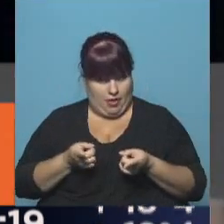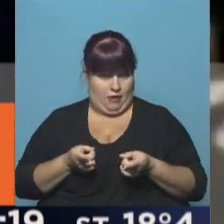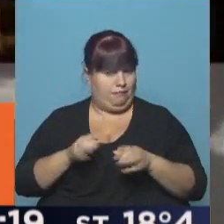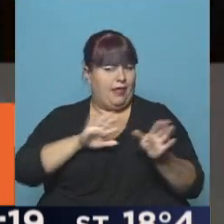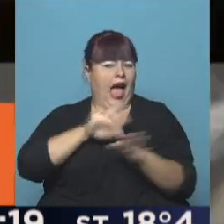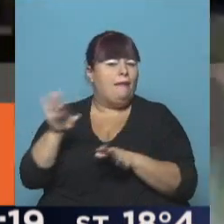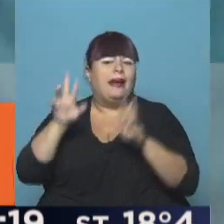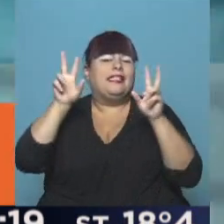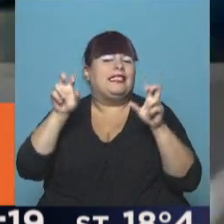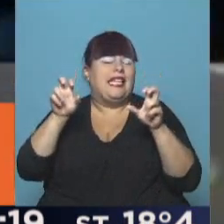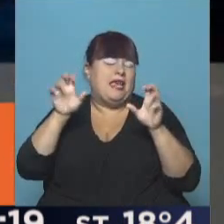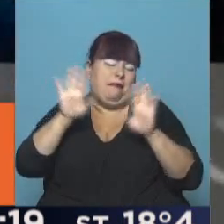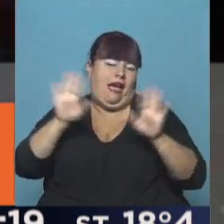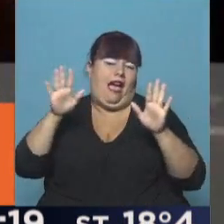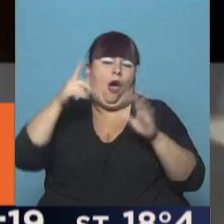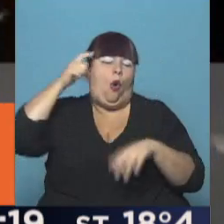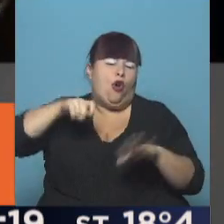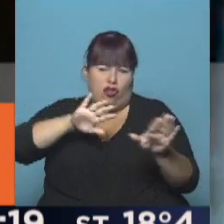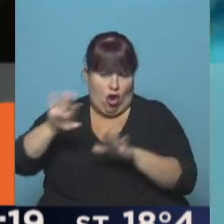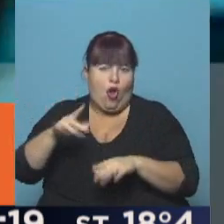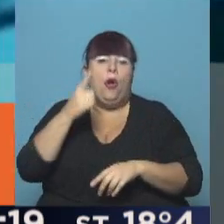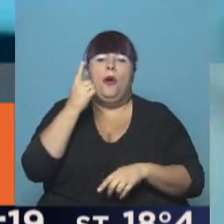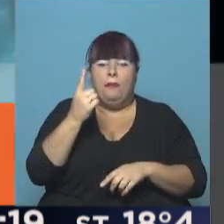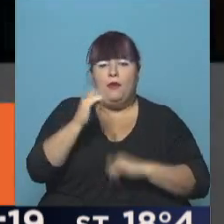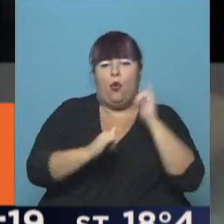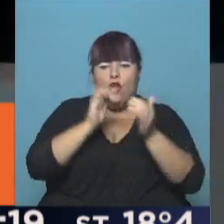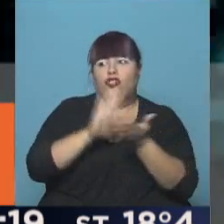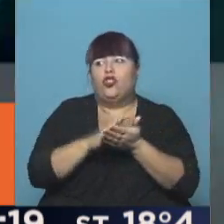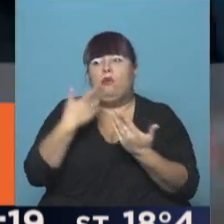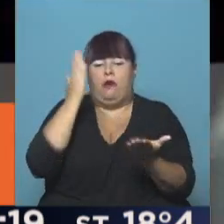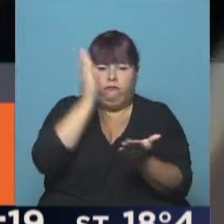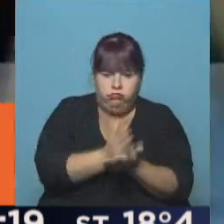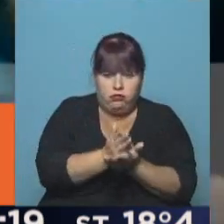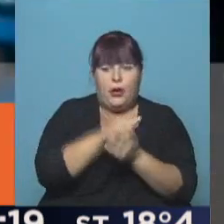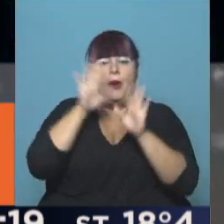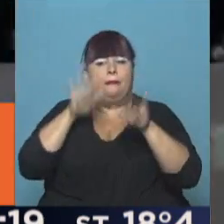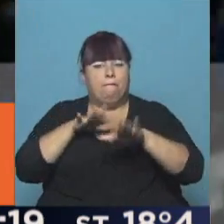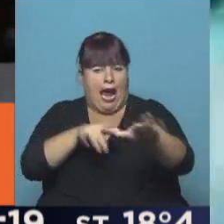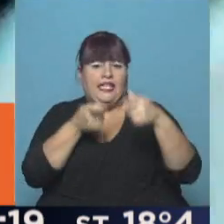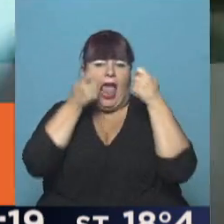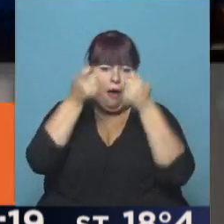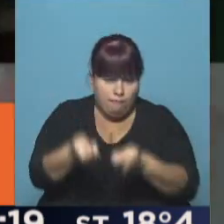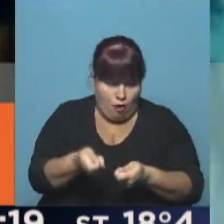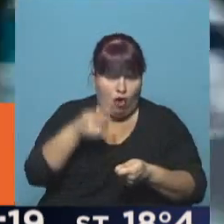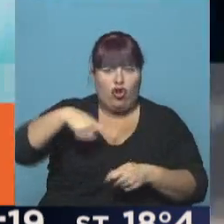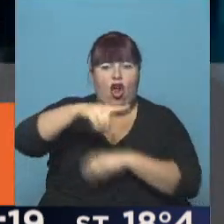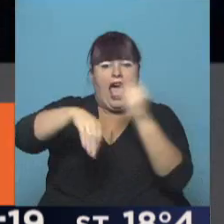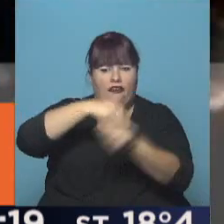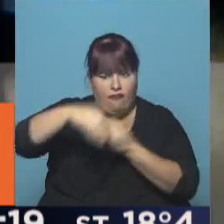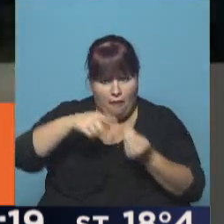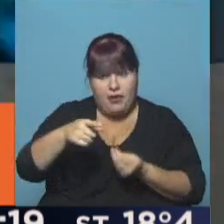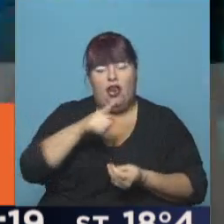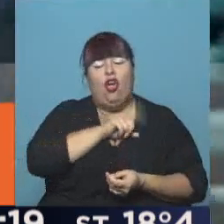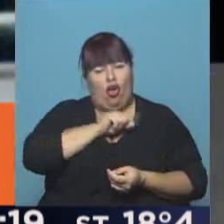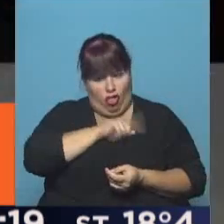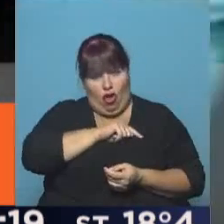saliendo del ámbito extremadamente judicial primero hablando de las posibles penas de la marcha de solidaridad para con los familiares y